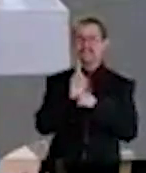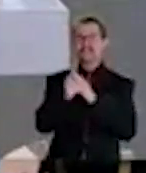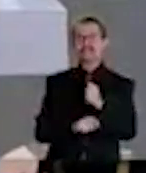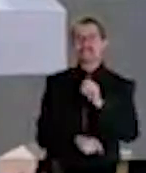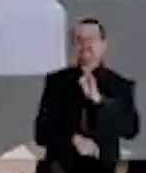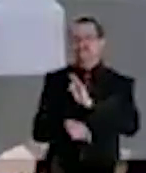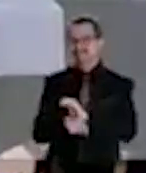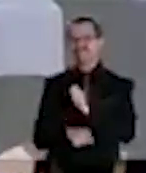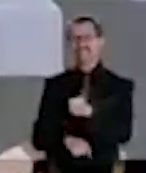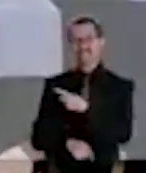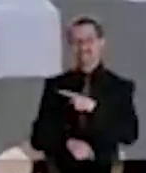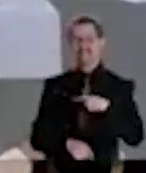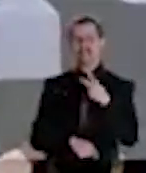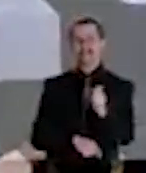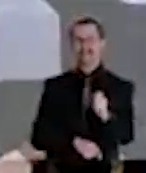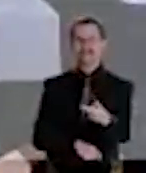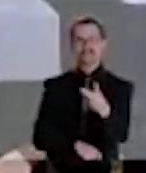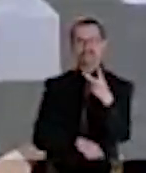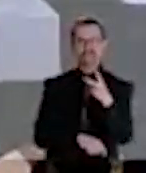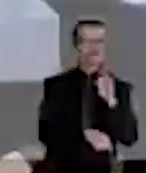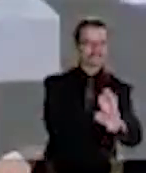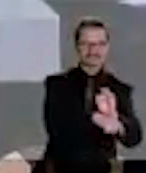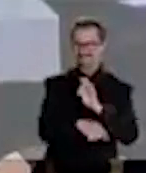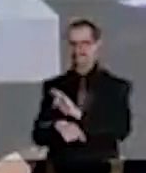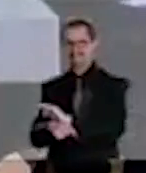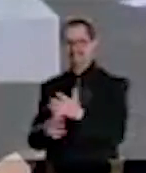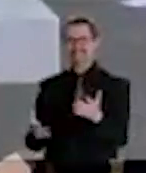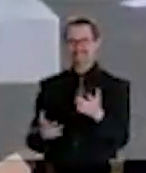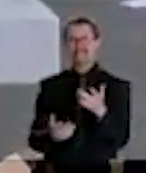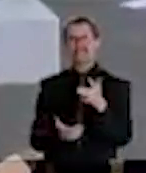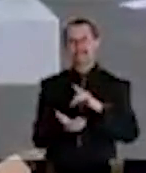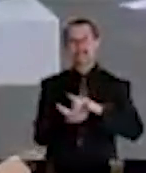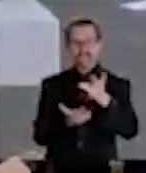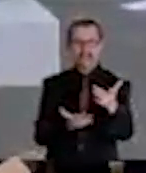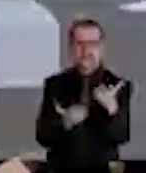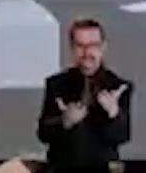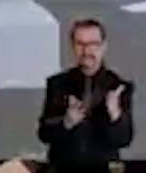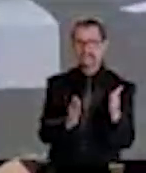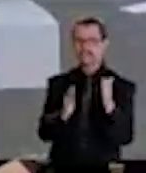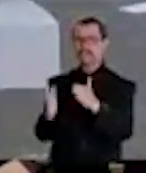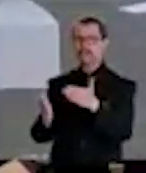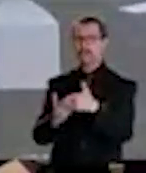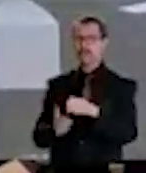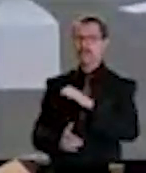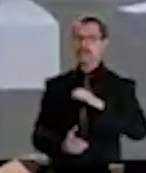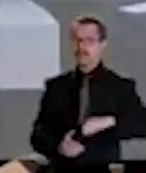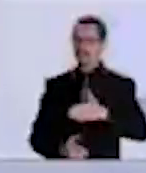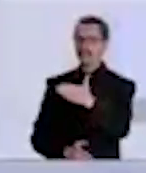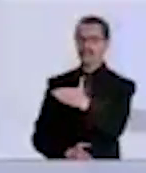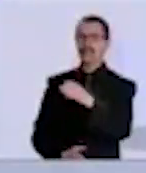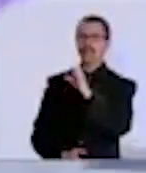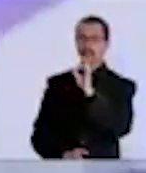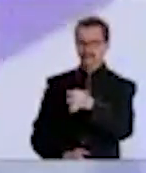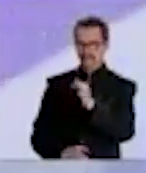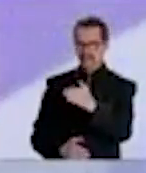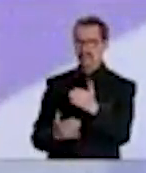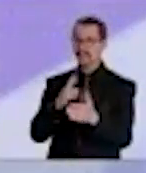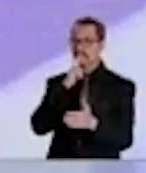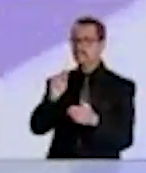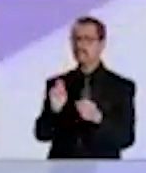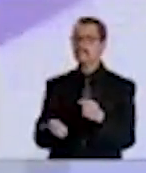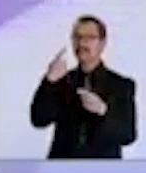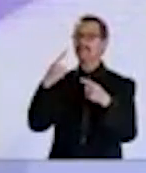candidato y candidato a nadie a su primera réplica sí me parece verdaderamente